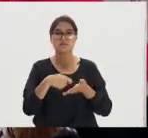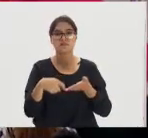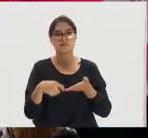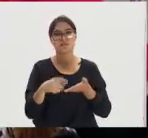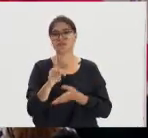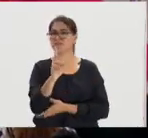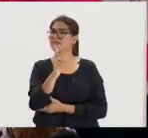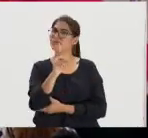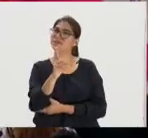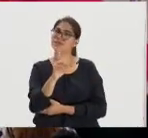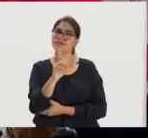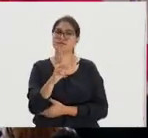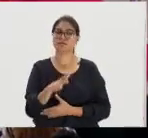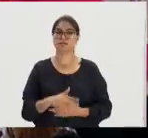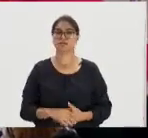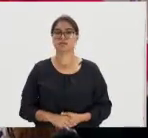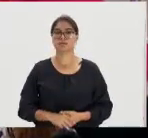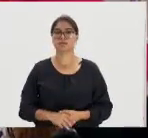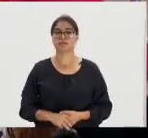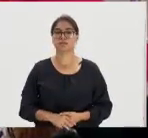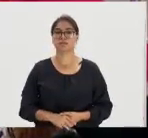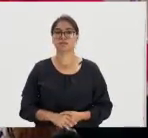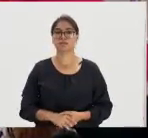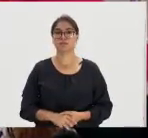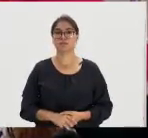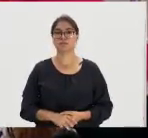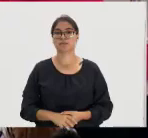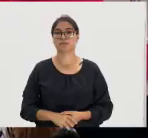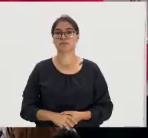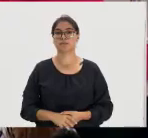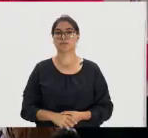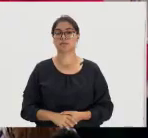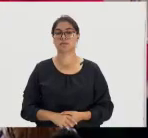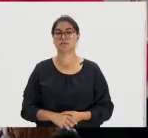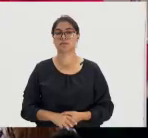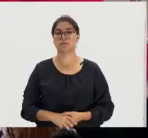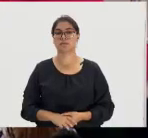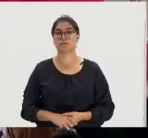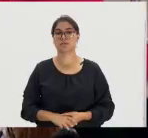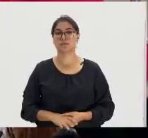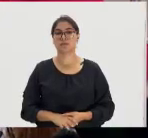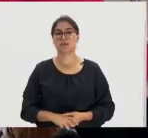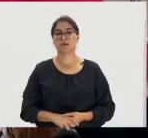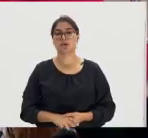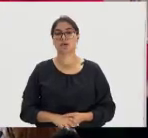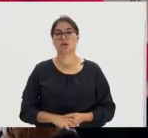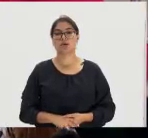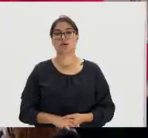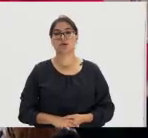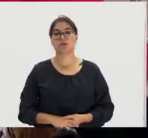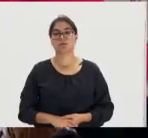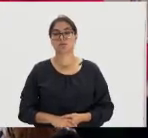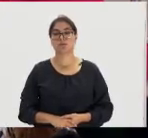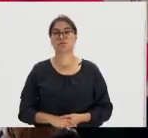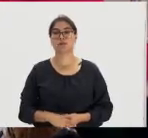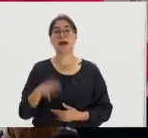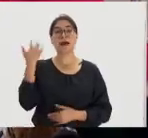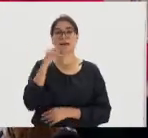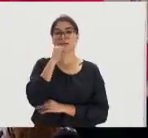hagan. La cosa está pareja. Las Cougars y los viejos verdes, hoy nos vamos a los penaltis.